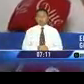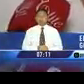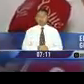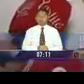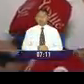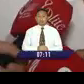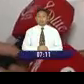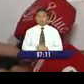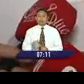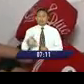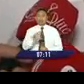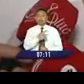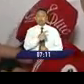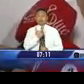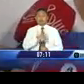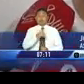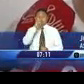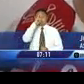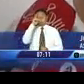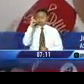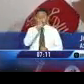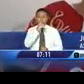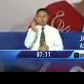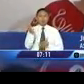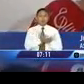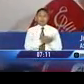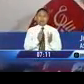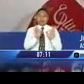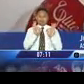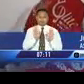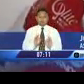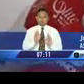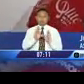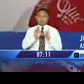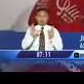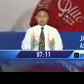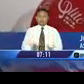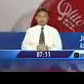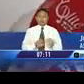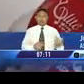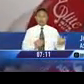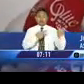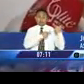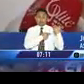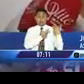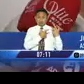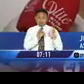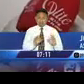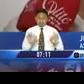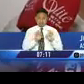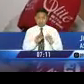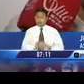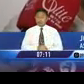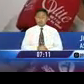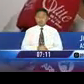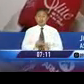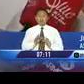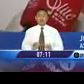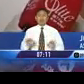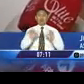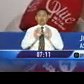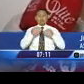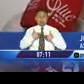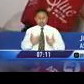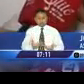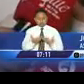reto siempre ha sido uno, servir y servir bien a la ciudadanía. Los cargos no son lo importante. Lo importante es dejar alma,